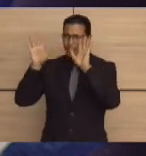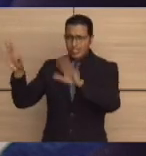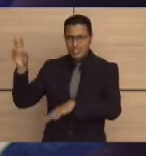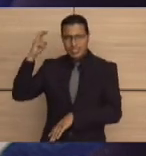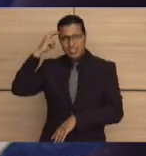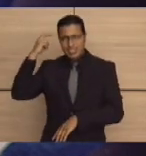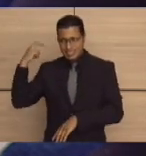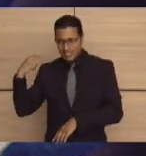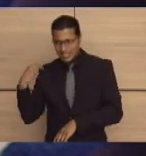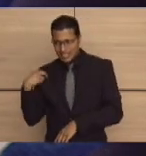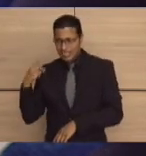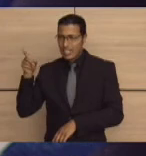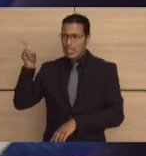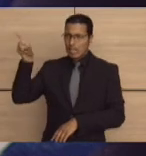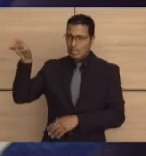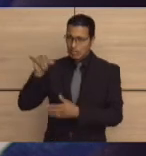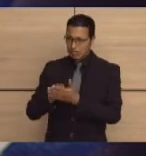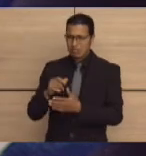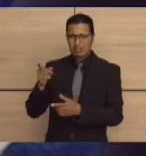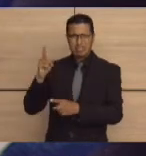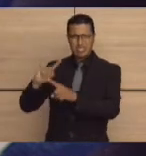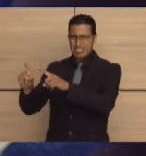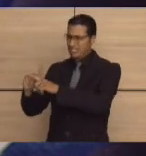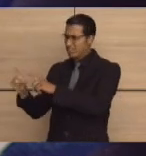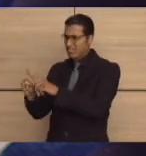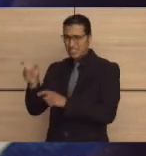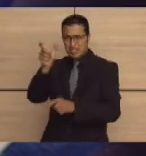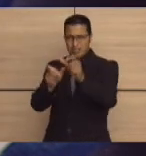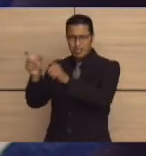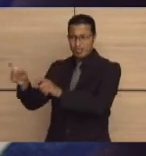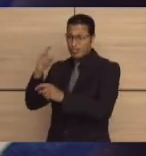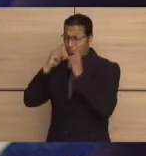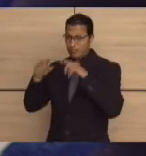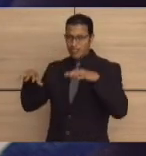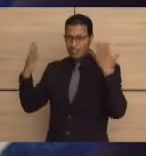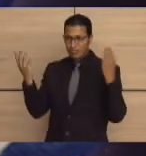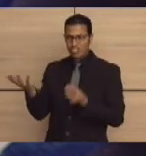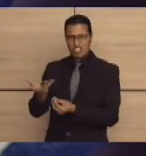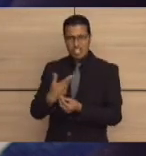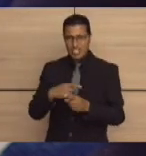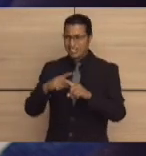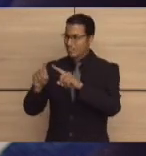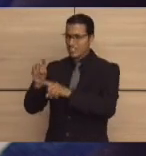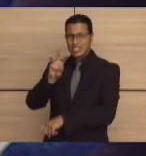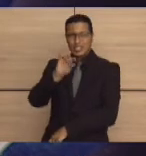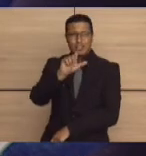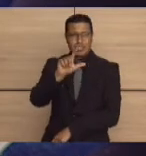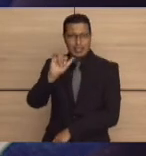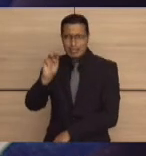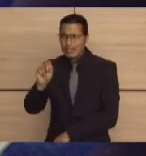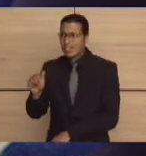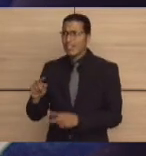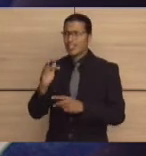aquellos tiempos, Byron y Shelley y Coleridge y Wordsworth y William Turner, los pintores,